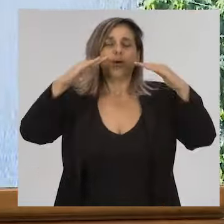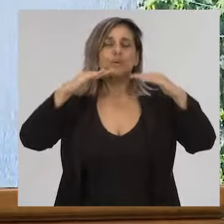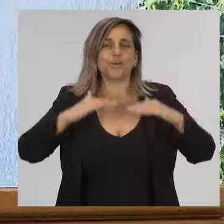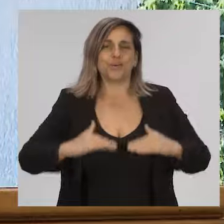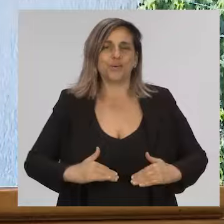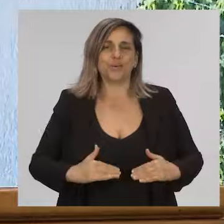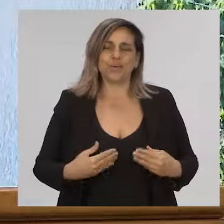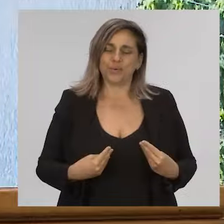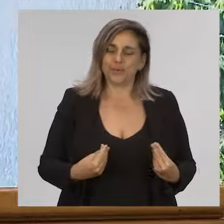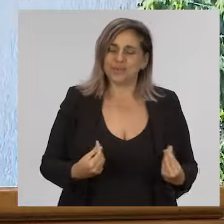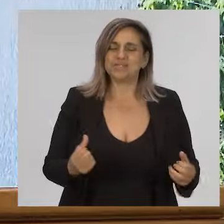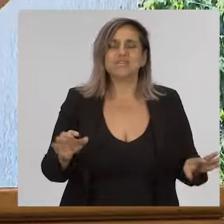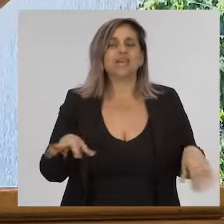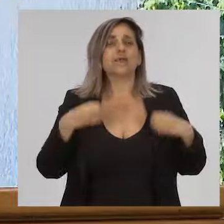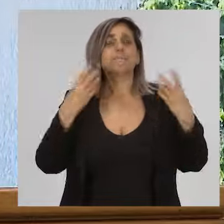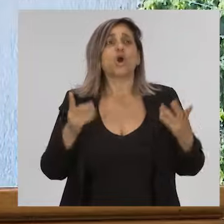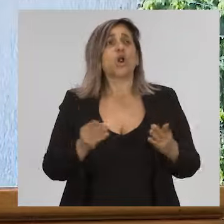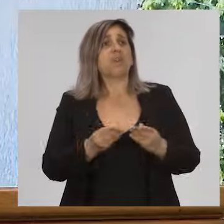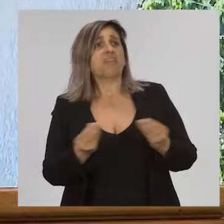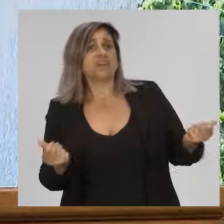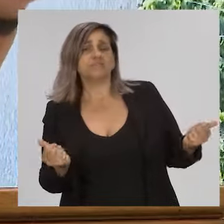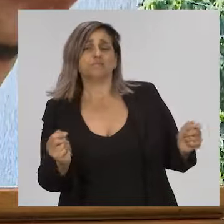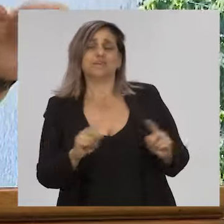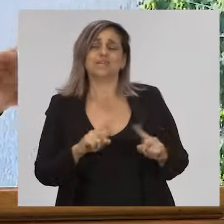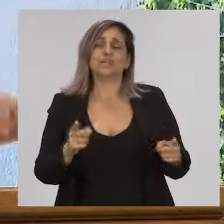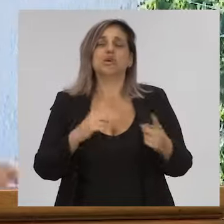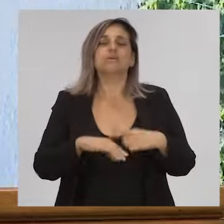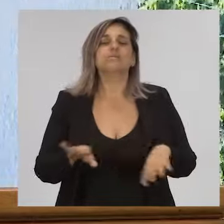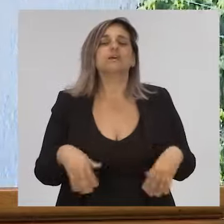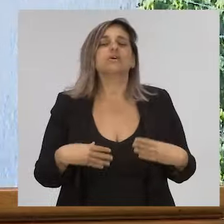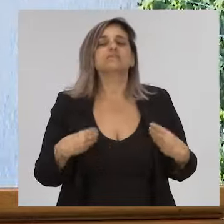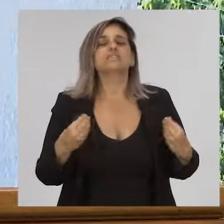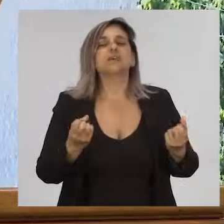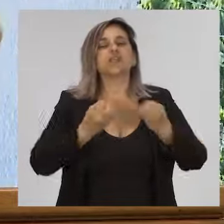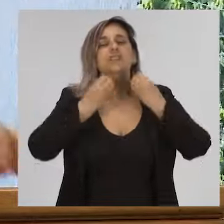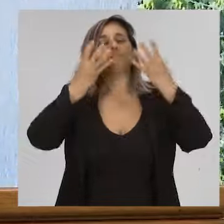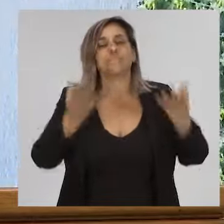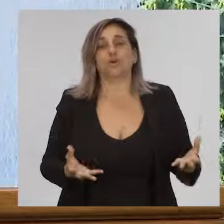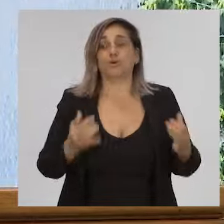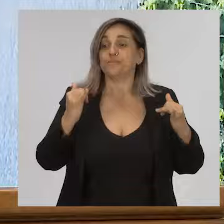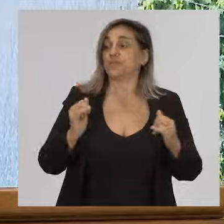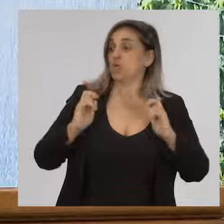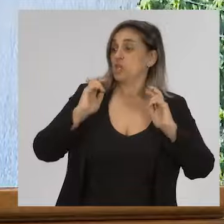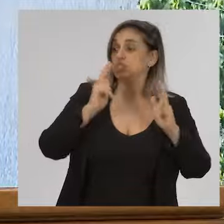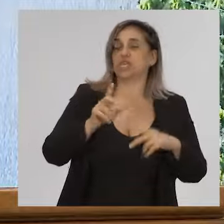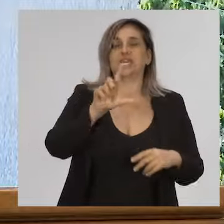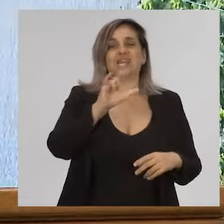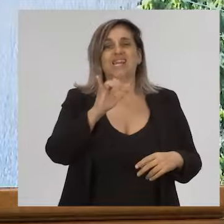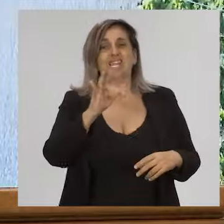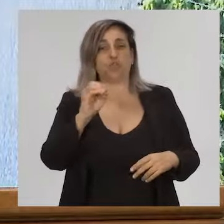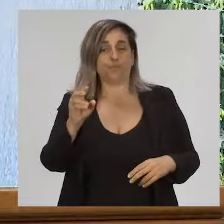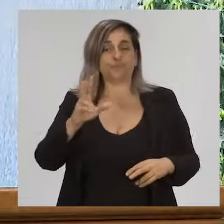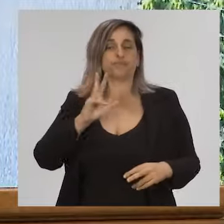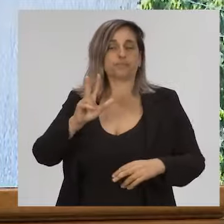aliviana. No desaparece, pero la carga se aliviana. Recién decía...